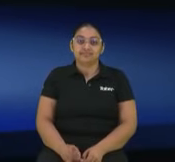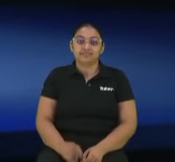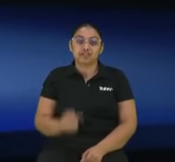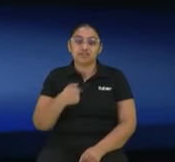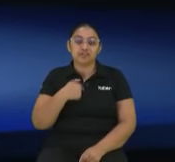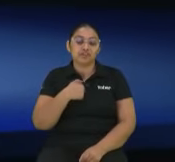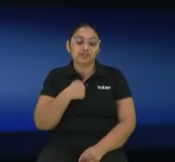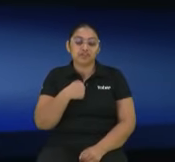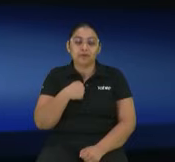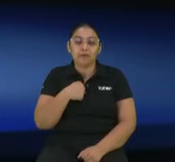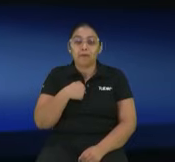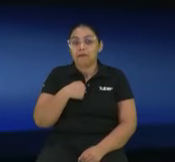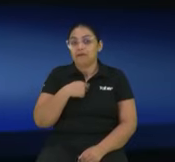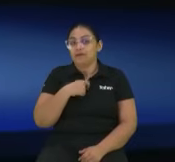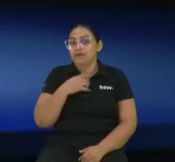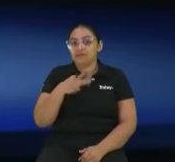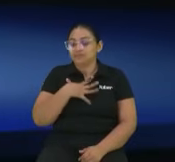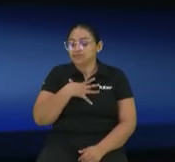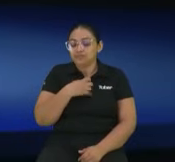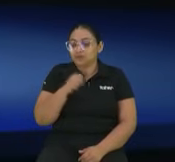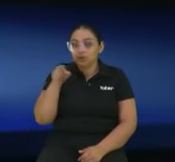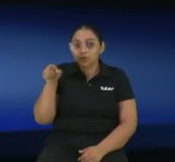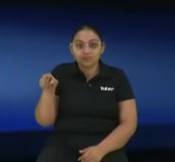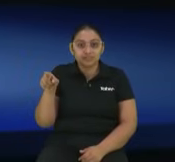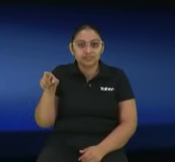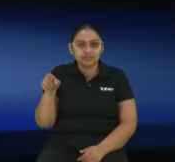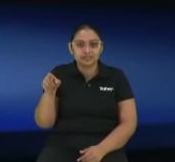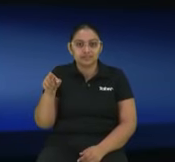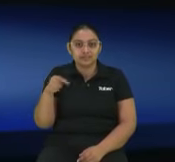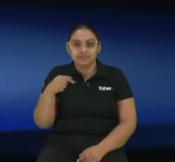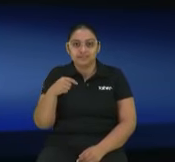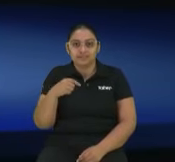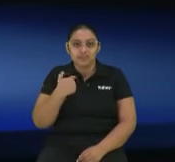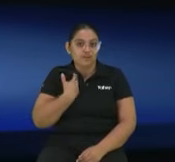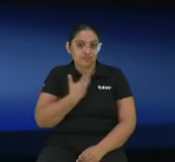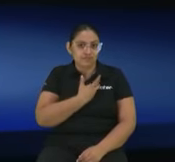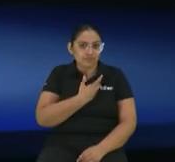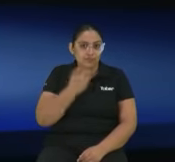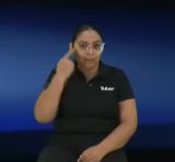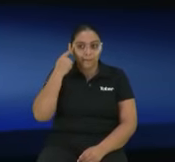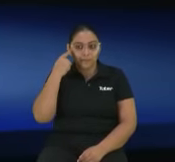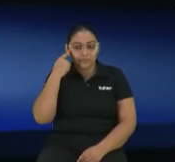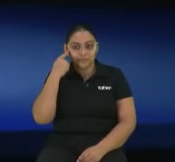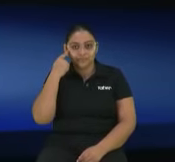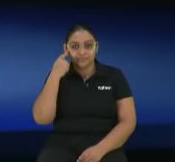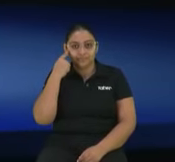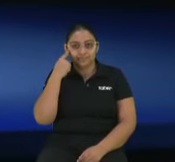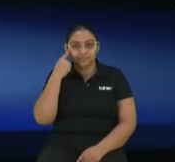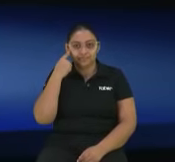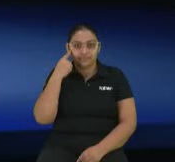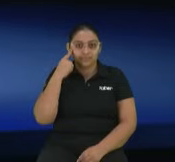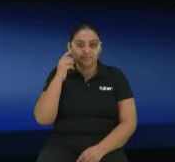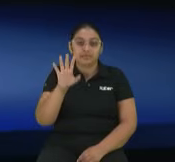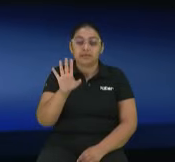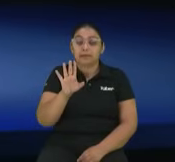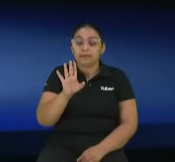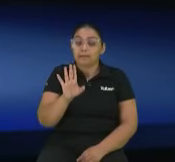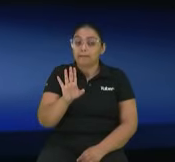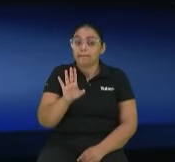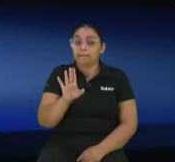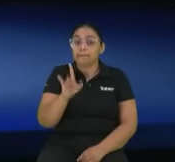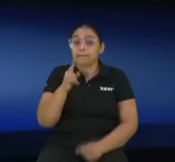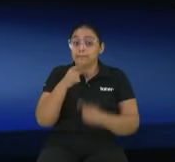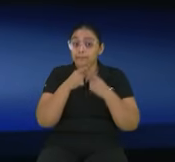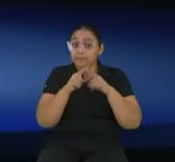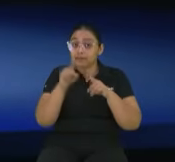puedo caminar le dan la raca a uno no